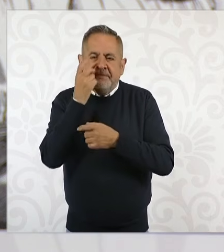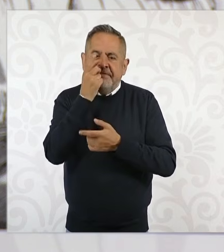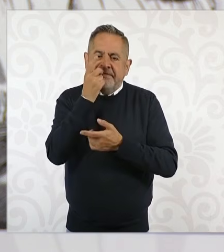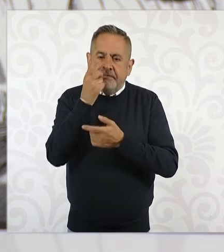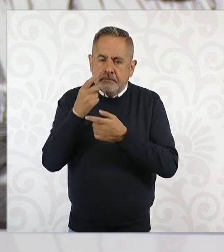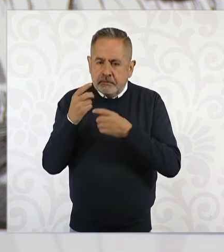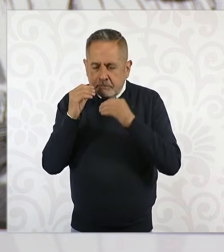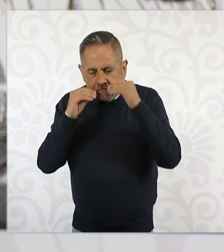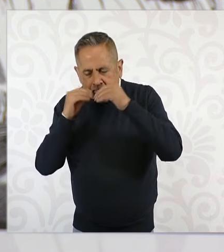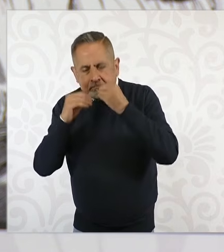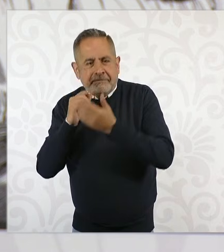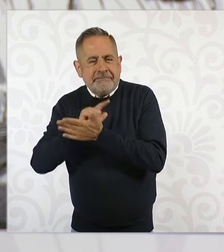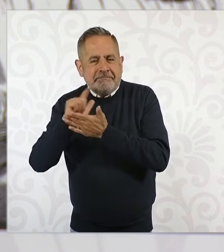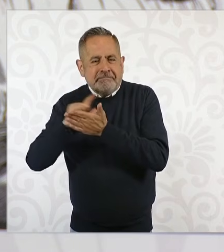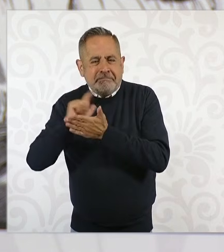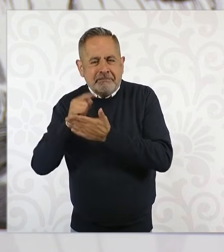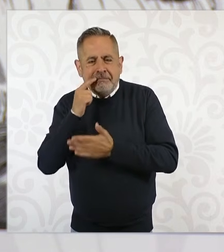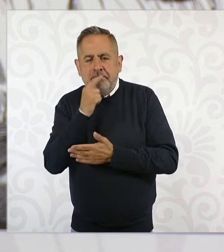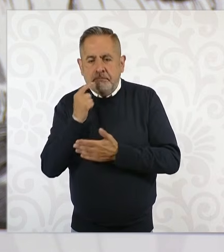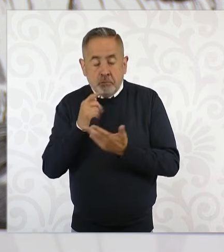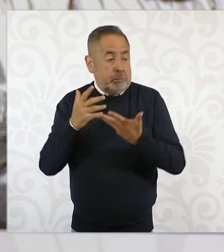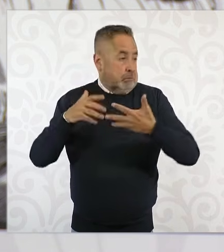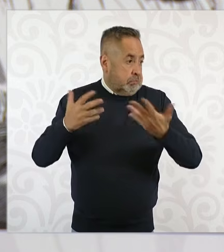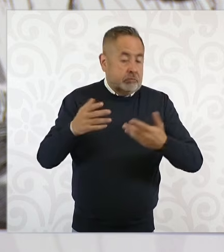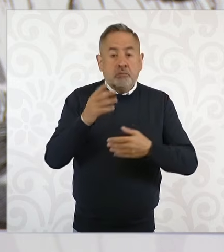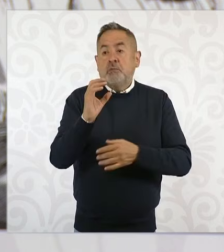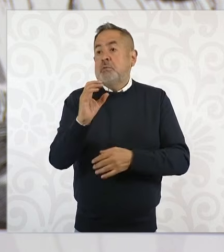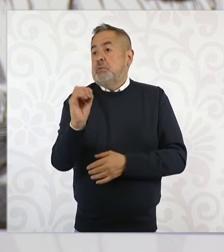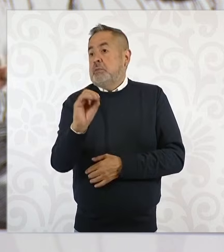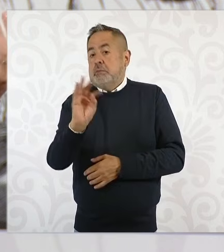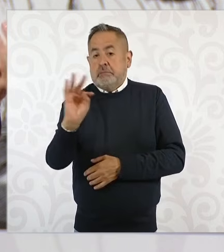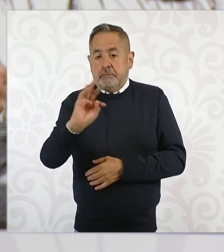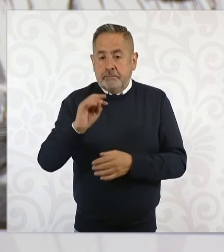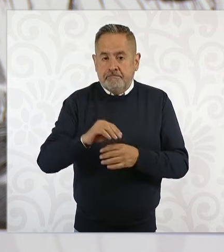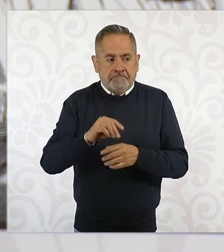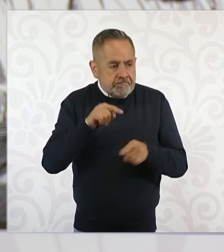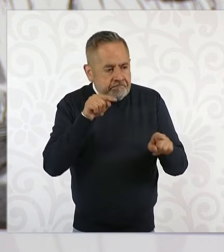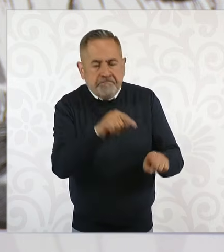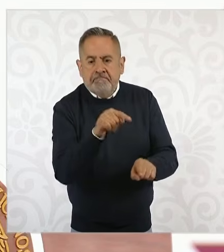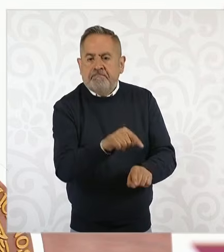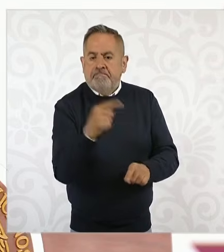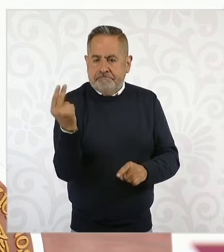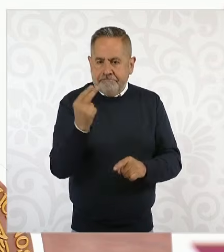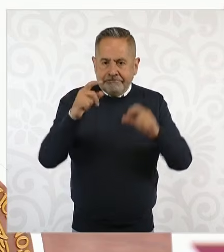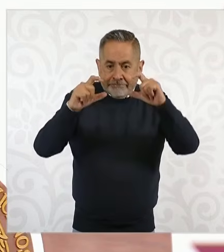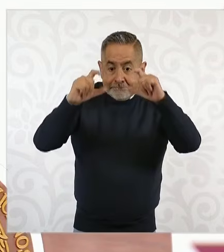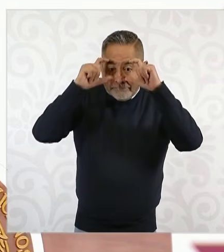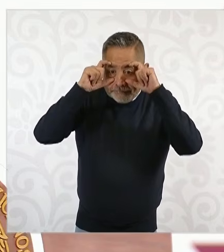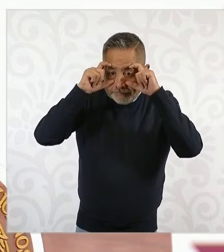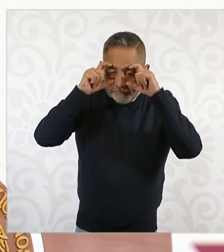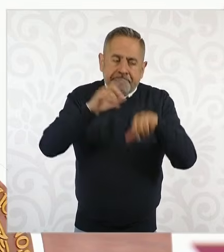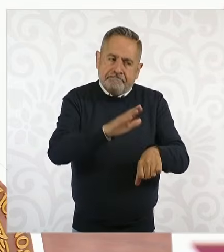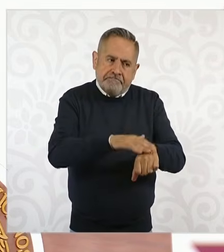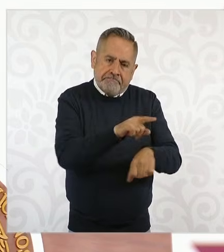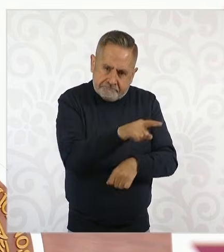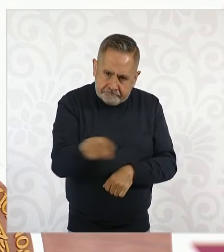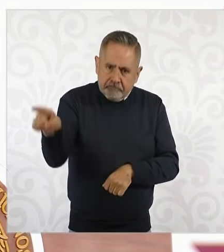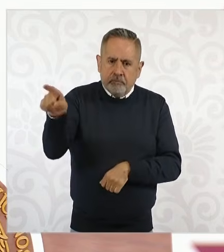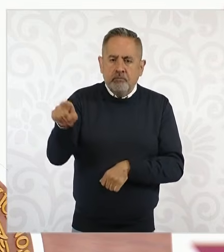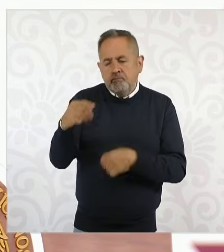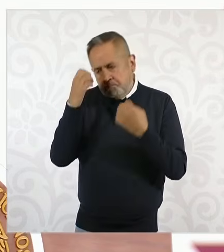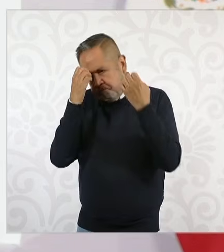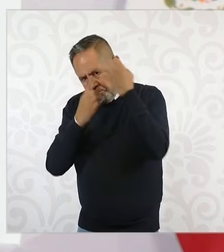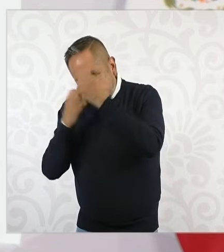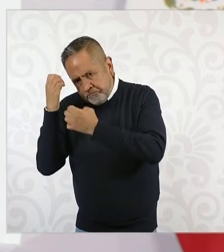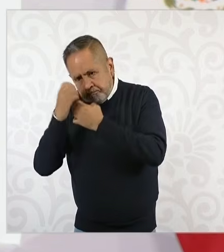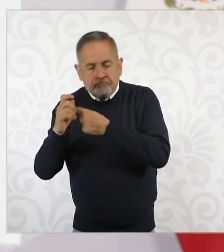el caso de que hayan encontrado que requieren lentes, se les invita para que vayan a hacer su